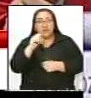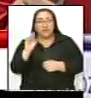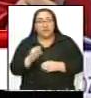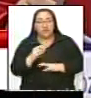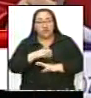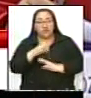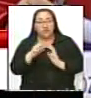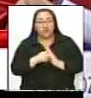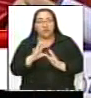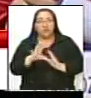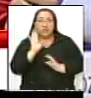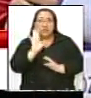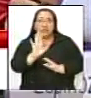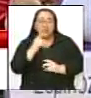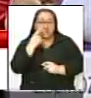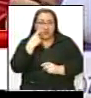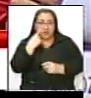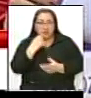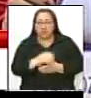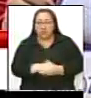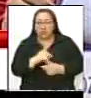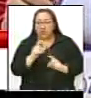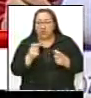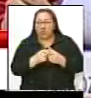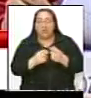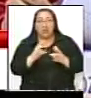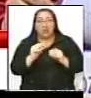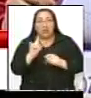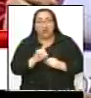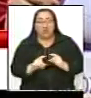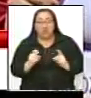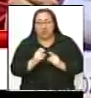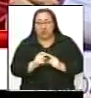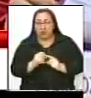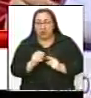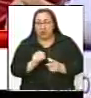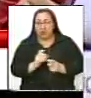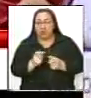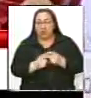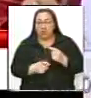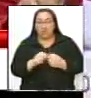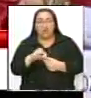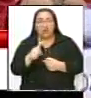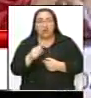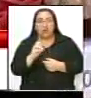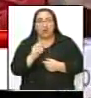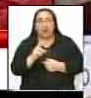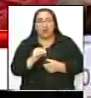proyectos para su conocimiento. ¿Algún señor congresista desea hacer uso de la palabra? Tiene el uso de la palabra el congresista Pacori.